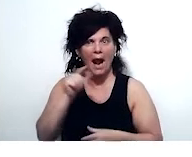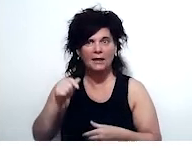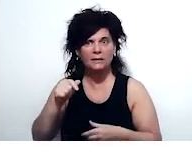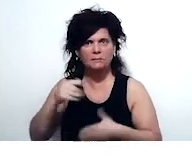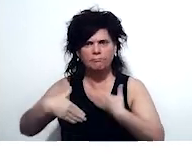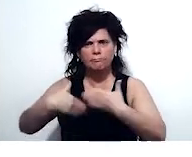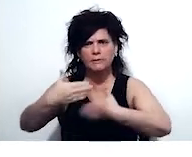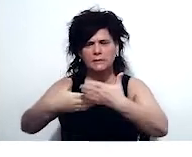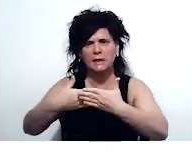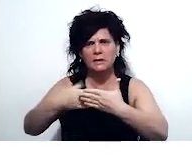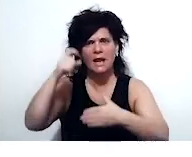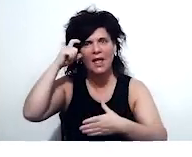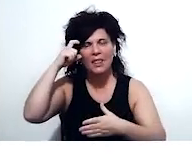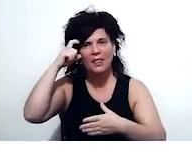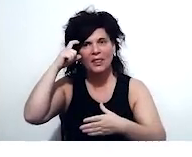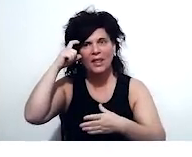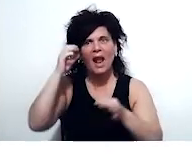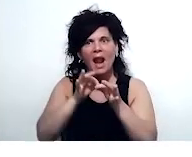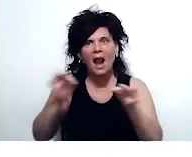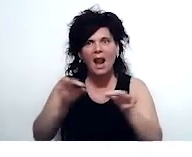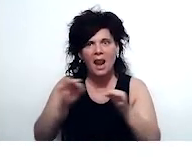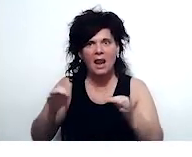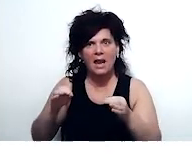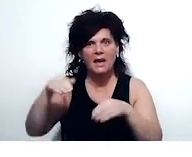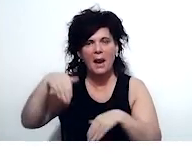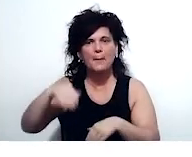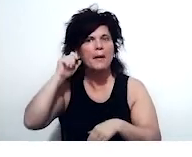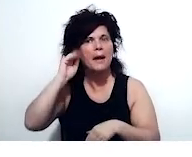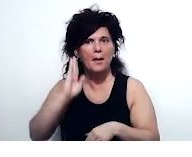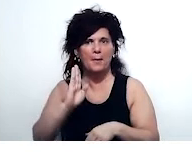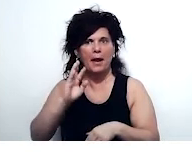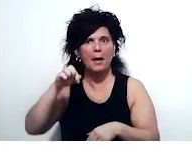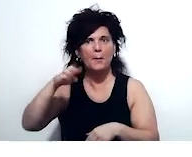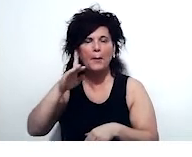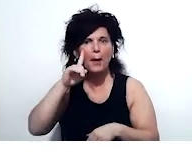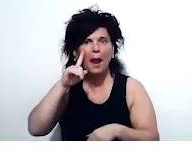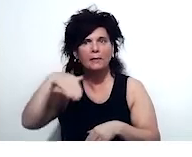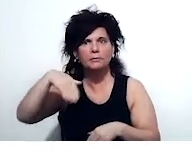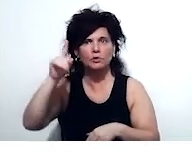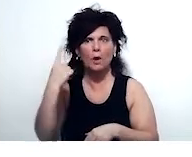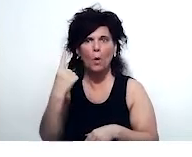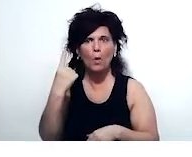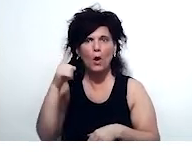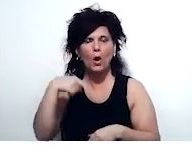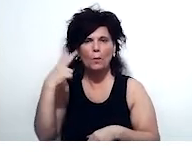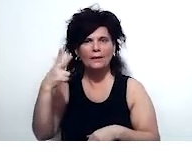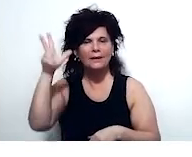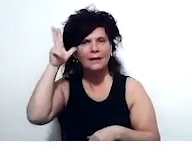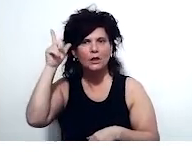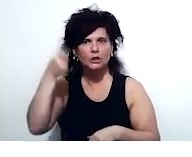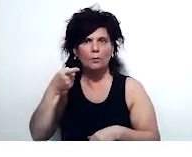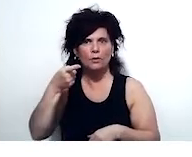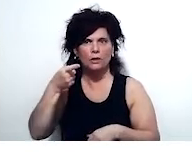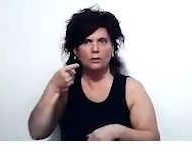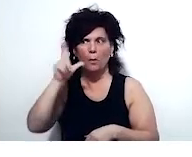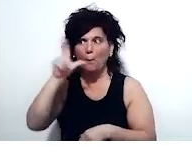desarrollados, si agregan 10 líneas de banda ancha por cada 100 personas, el Producto Bruto aumenta 1,38%. Y